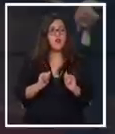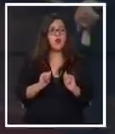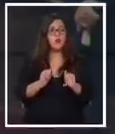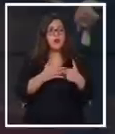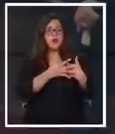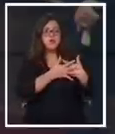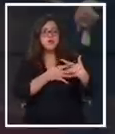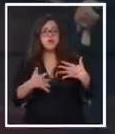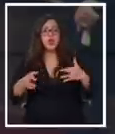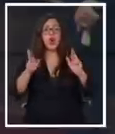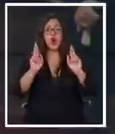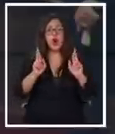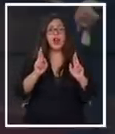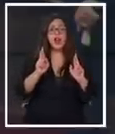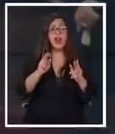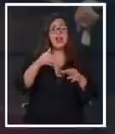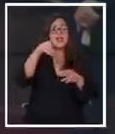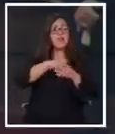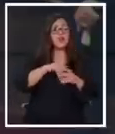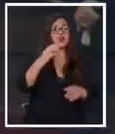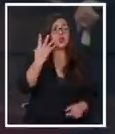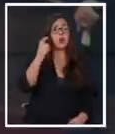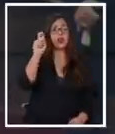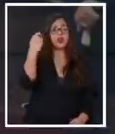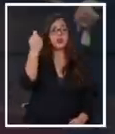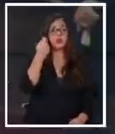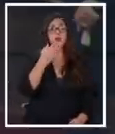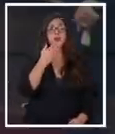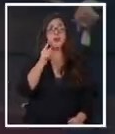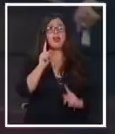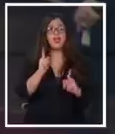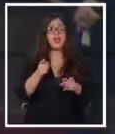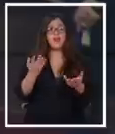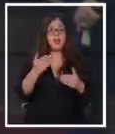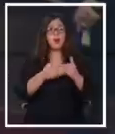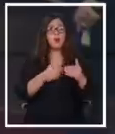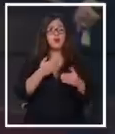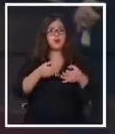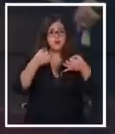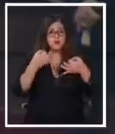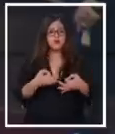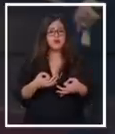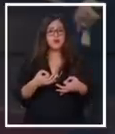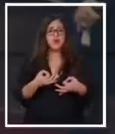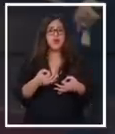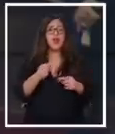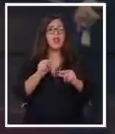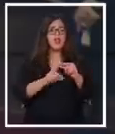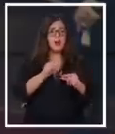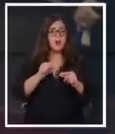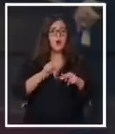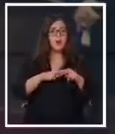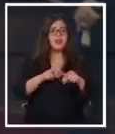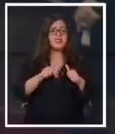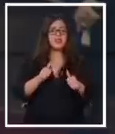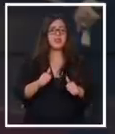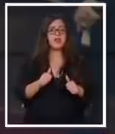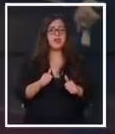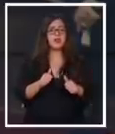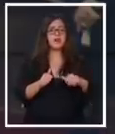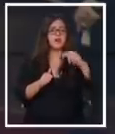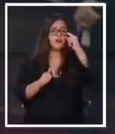para ello espero que sea el plebiscito del 4 de septiembre que tiene que ser además con un proceso de puesta en marcha que sea paulatino para que se haga bien